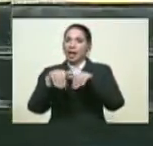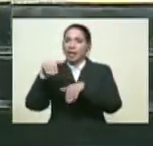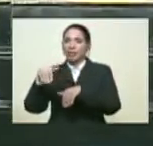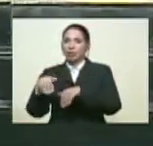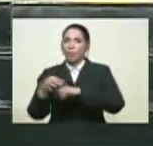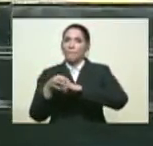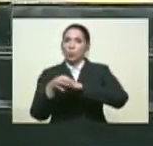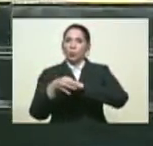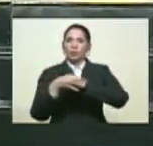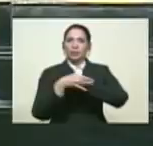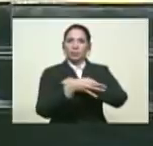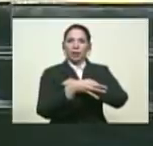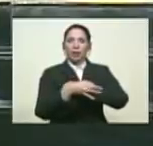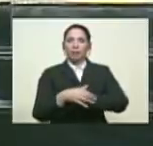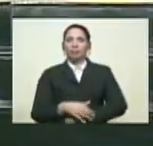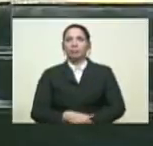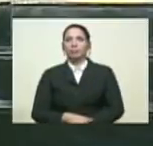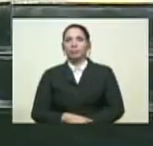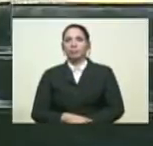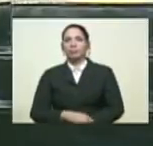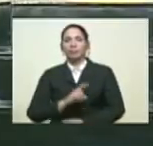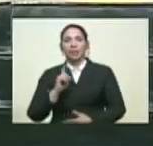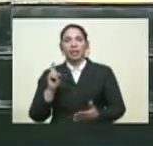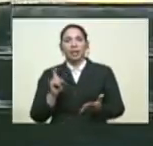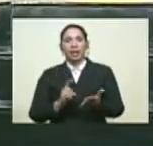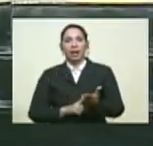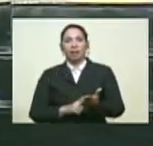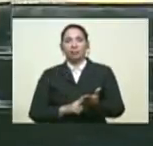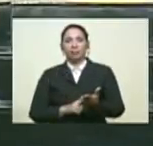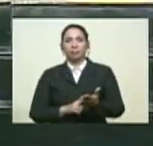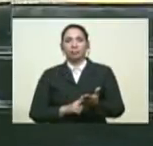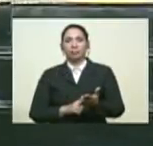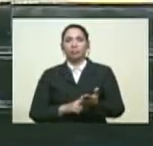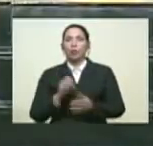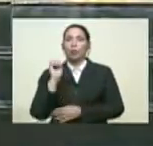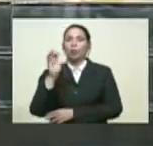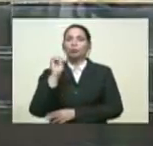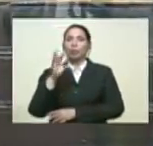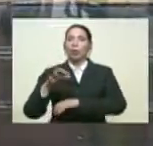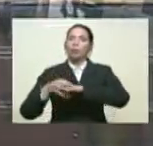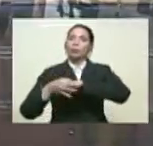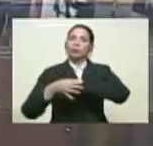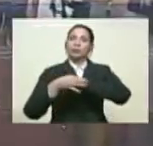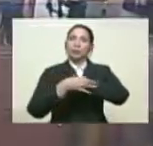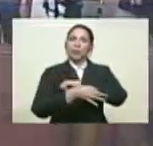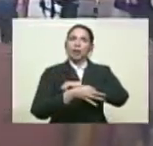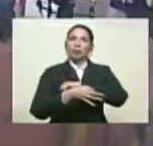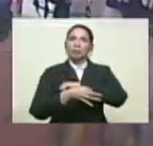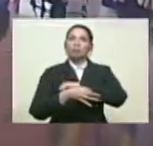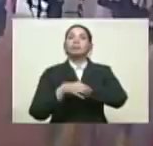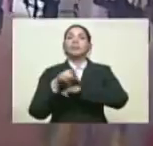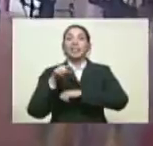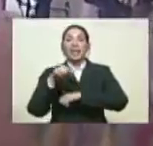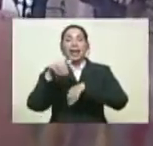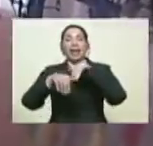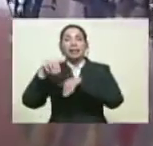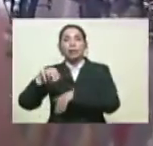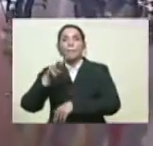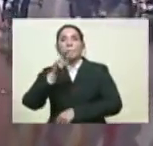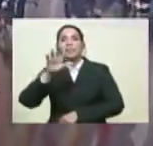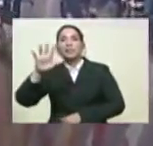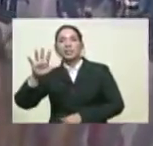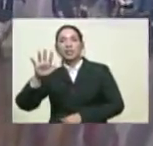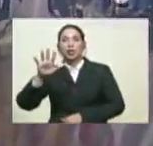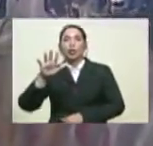municipal, general, de consejos municipales del país, que sería la elección número 25 en 19 años